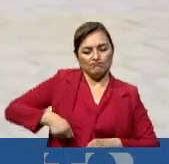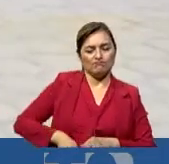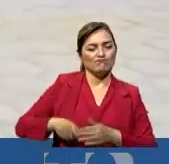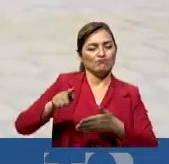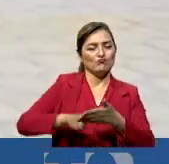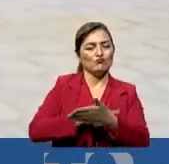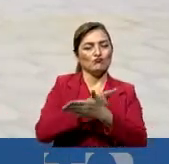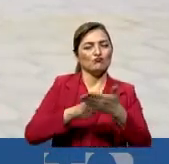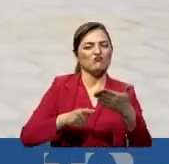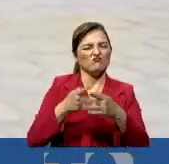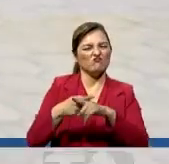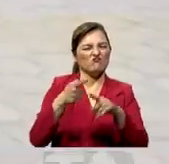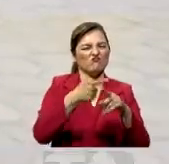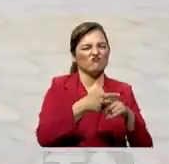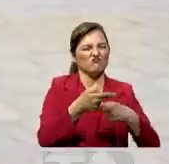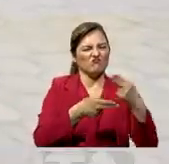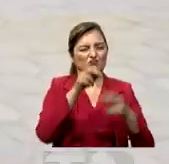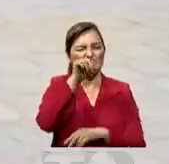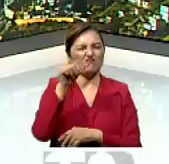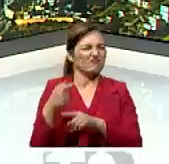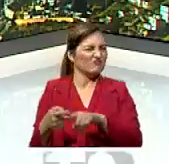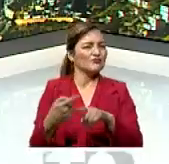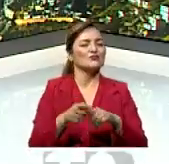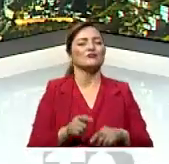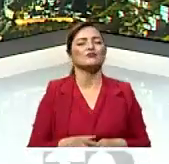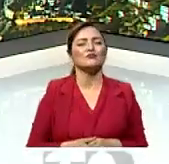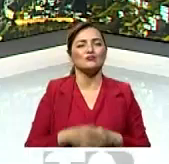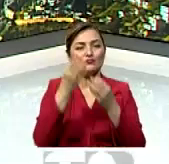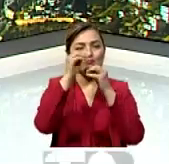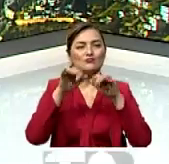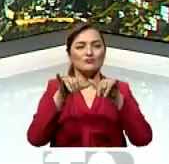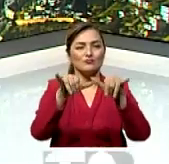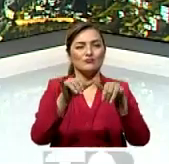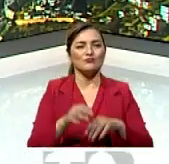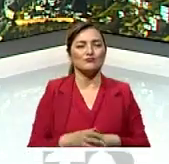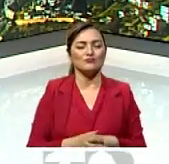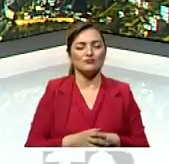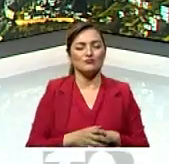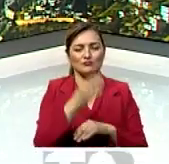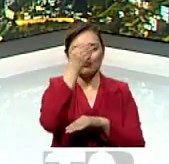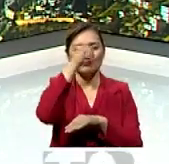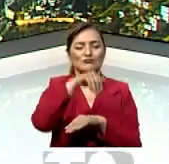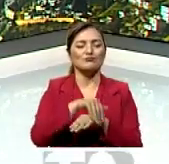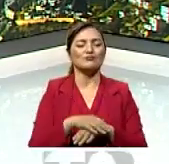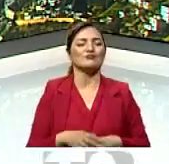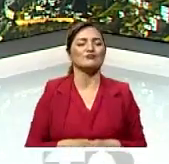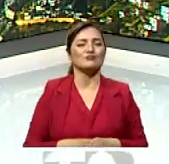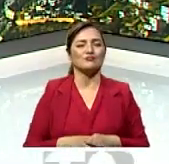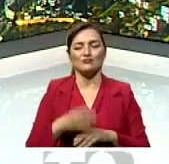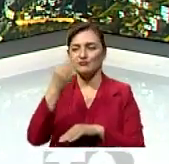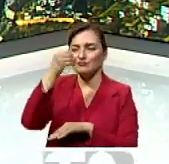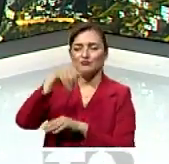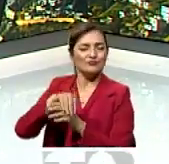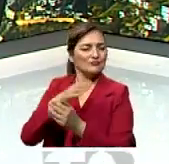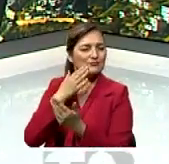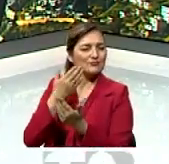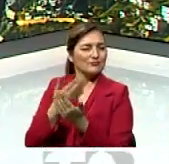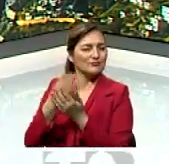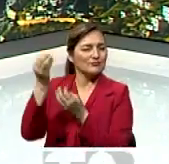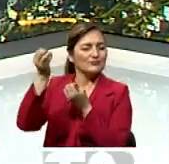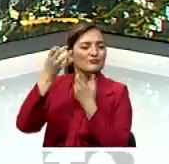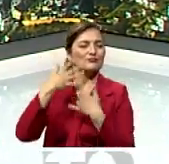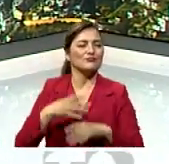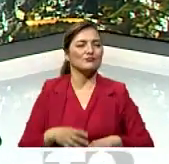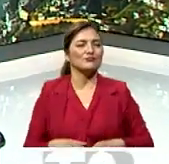blancas y toda sustancia sujeta a fiscalización. Con este informe retornamos a estudios. Buenas tardes. Buena tarde también para ti, Jairo. Muchísimas gracias